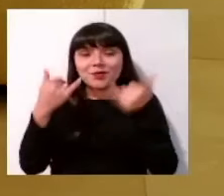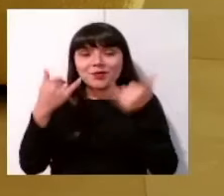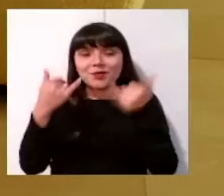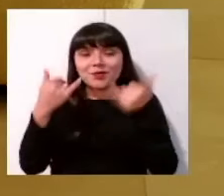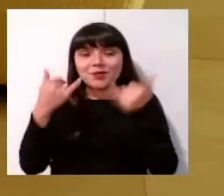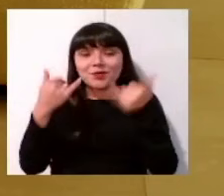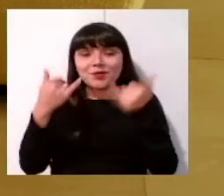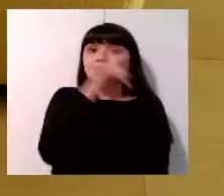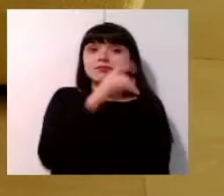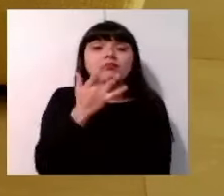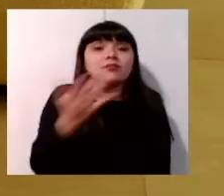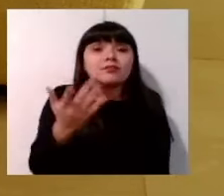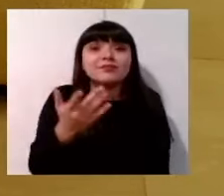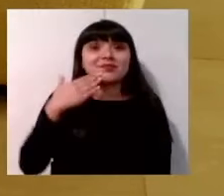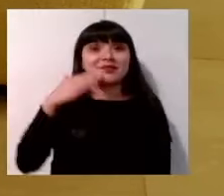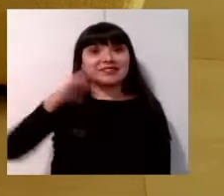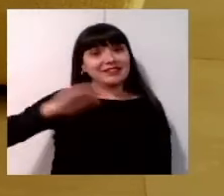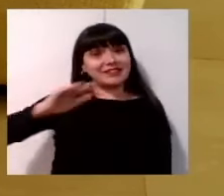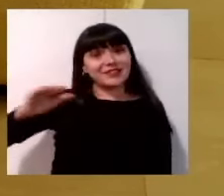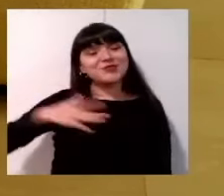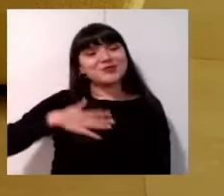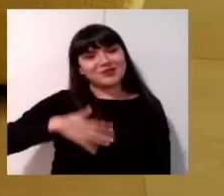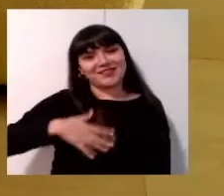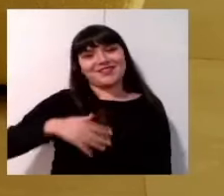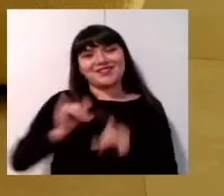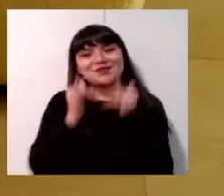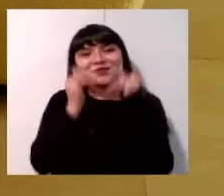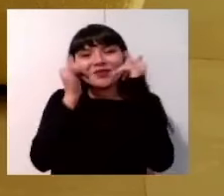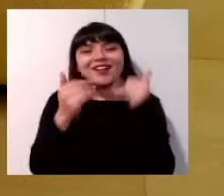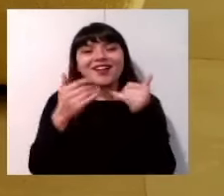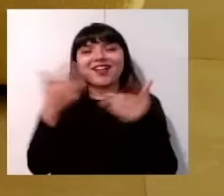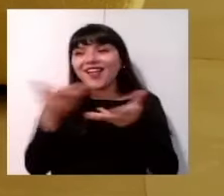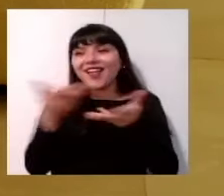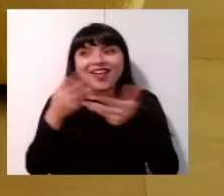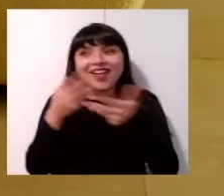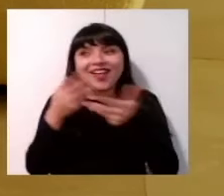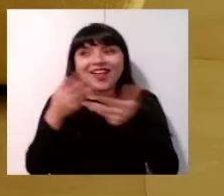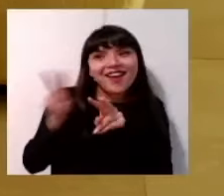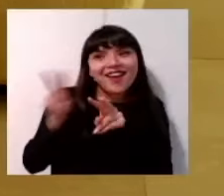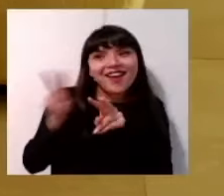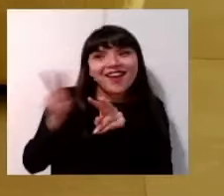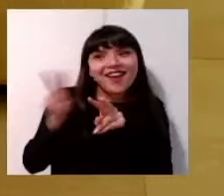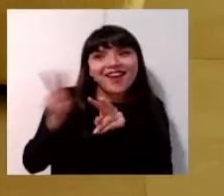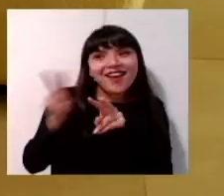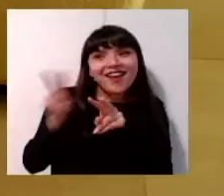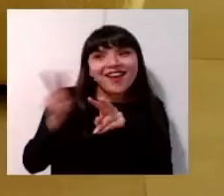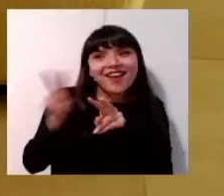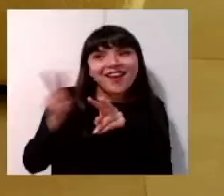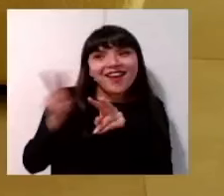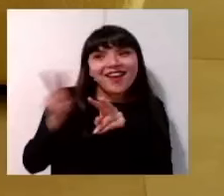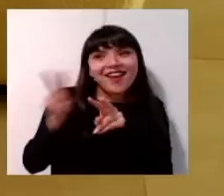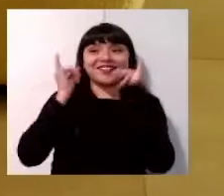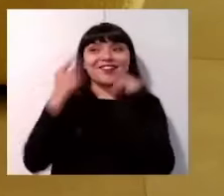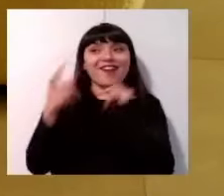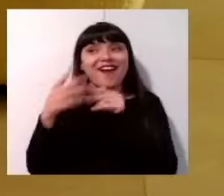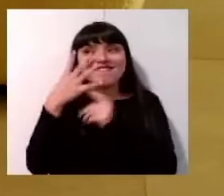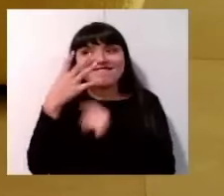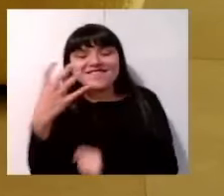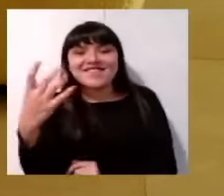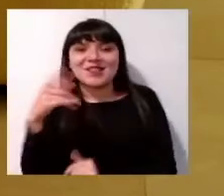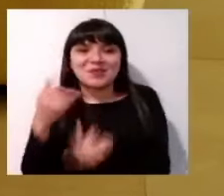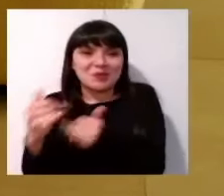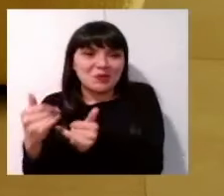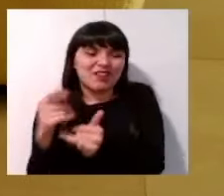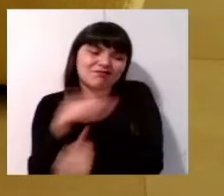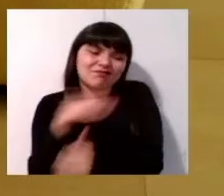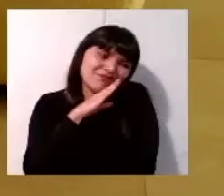quieren disfrutar, quieren jugar, y obviamente es mucho más entretenido jugar que dormir. Ya, es que es súper interesante lo que estás diciendo, pero en el fondo